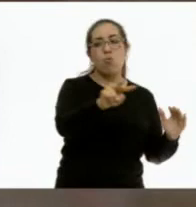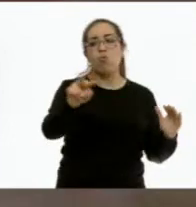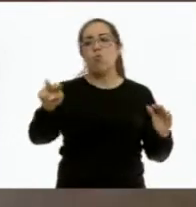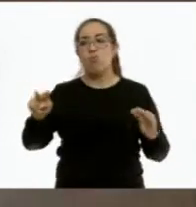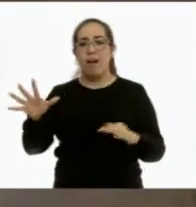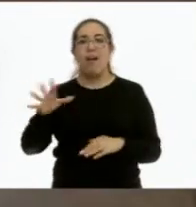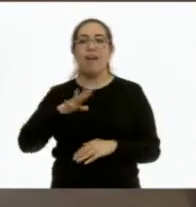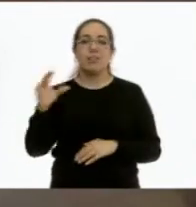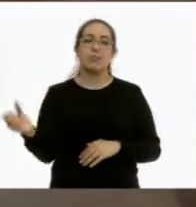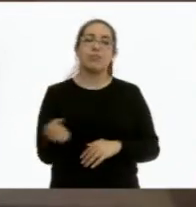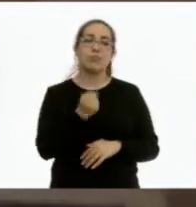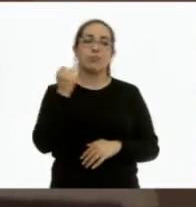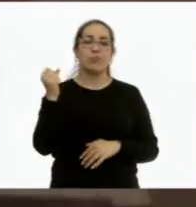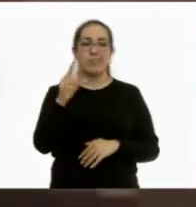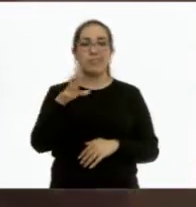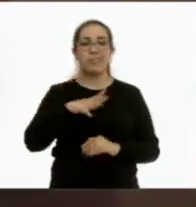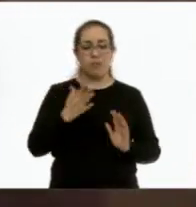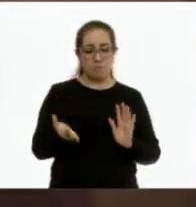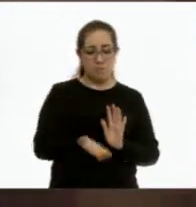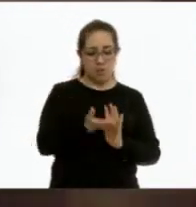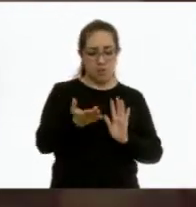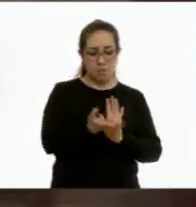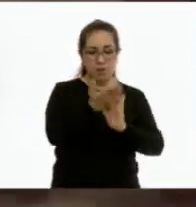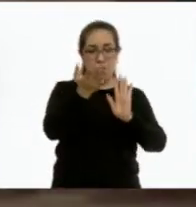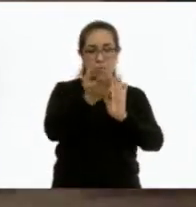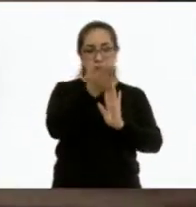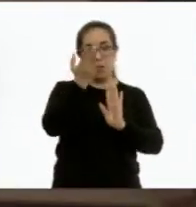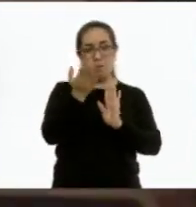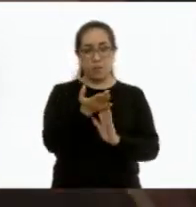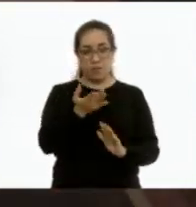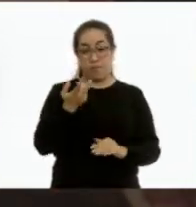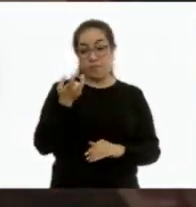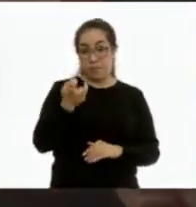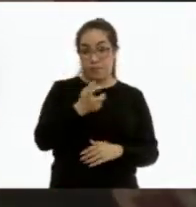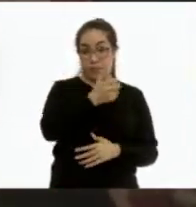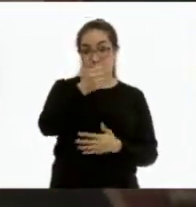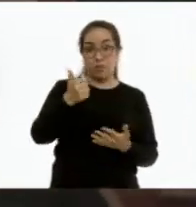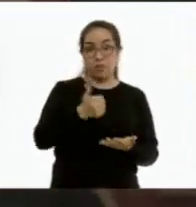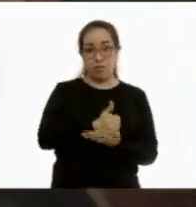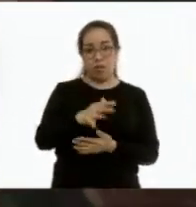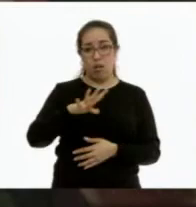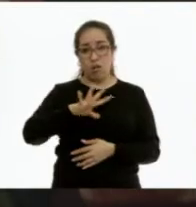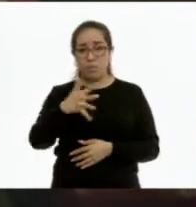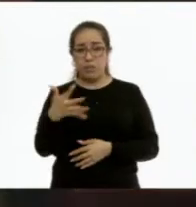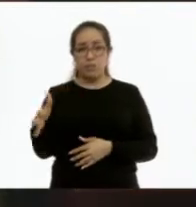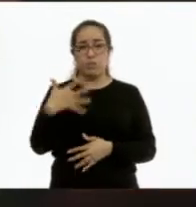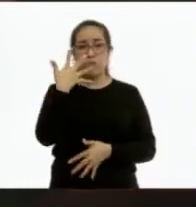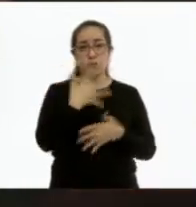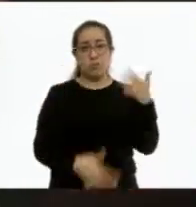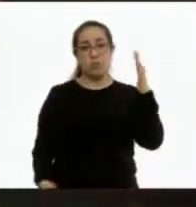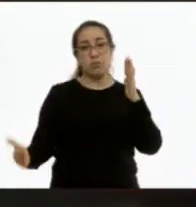construcción. En su momento de esplendor, la ciudad tuvo más de 15,000 habitantes.